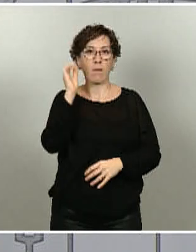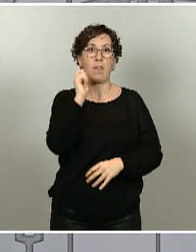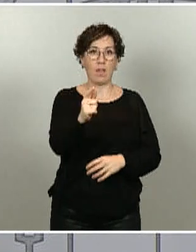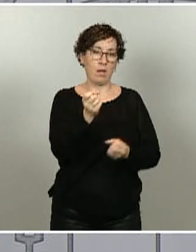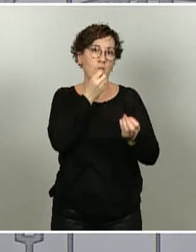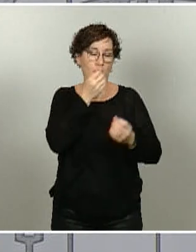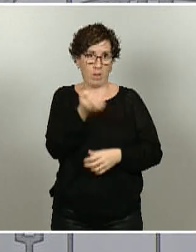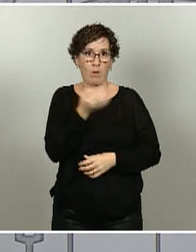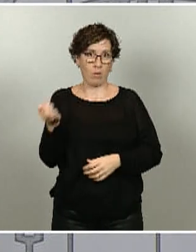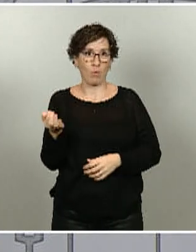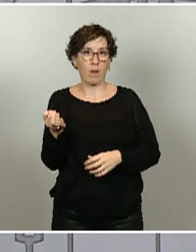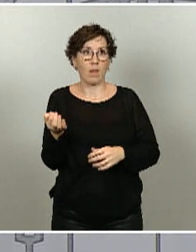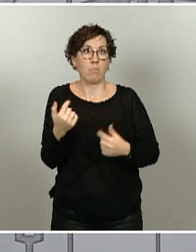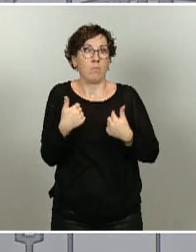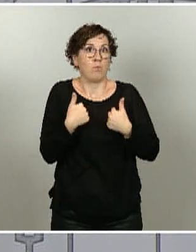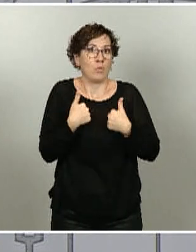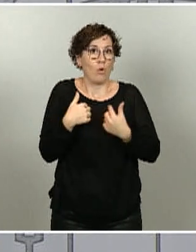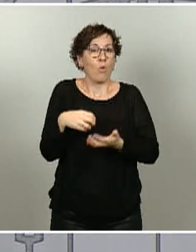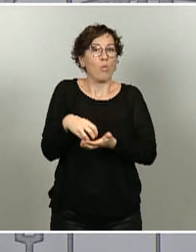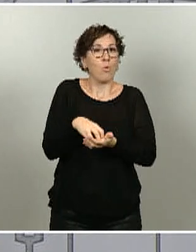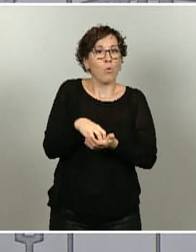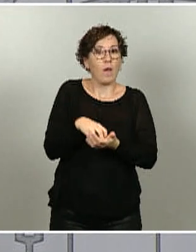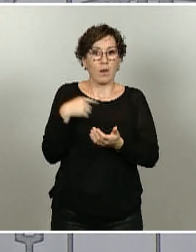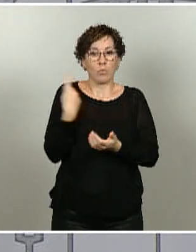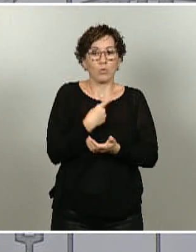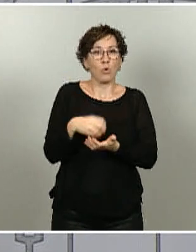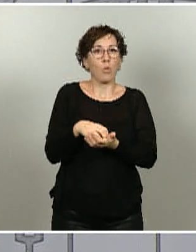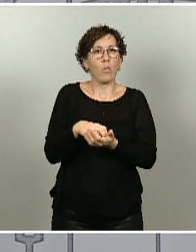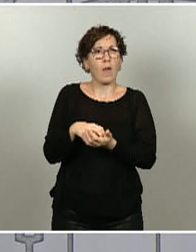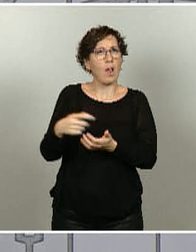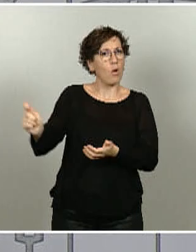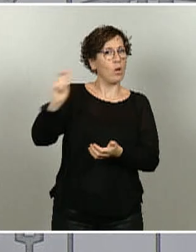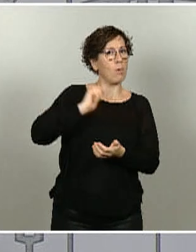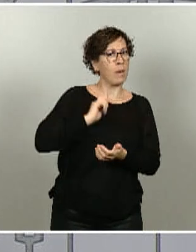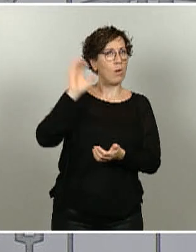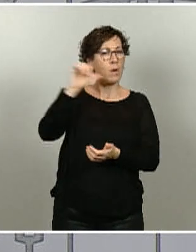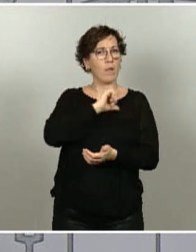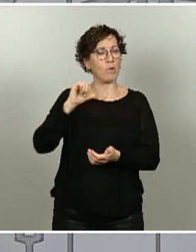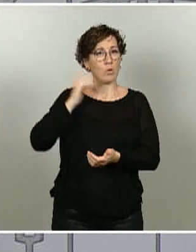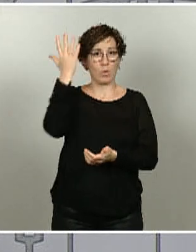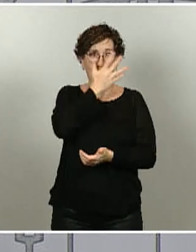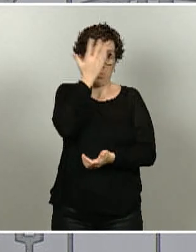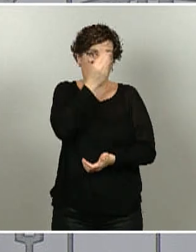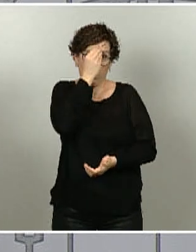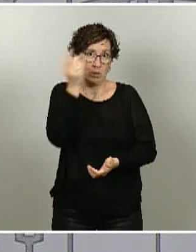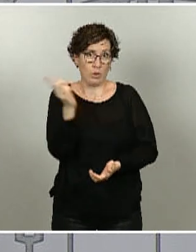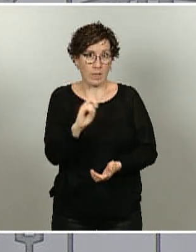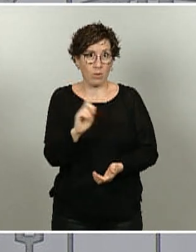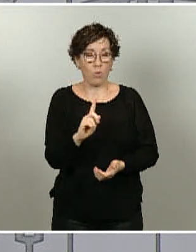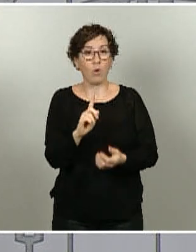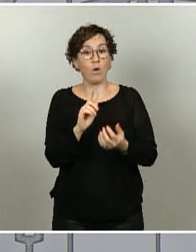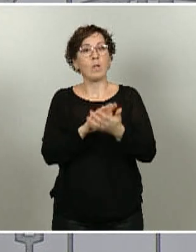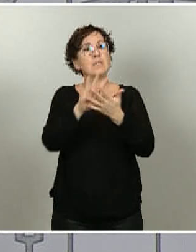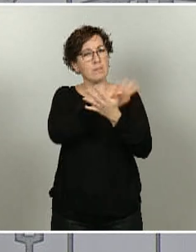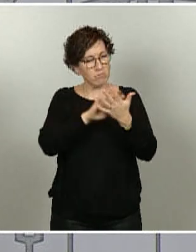no tenemos por qué dudar de lo que provee ninguna comunidad autónoma. se hace una discusión muy exhaustiva y las